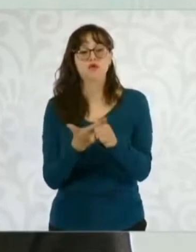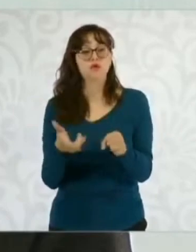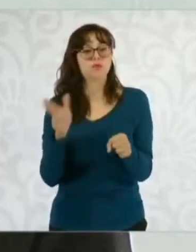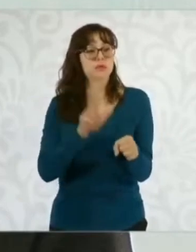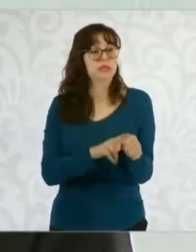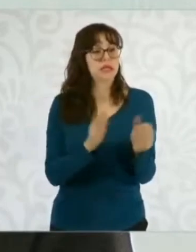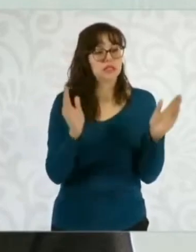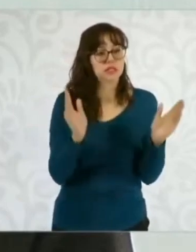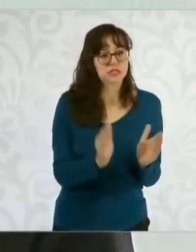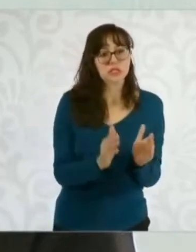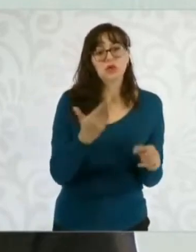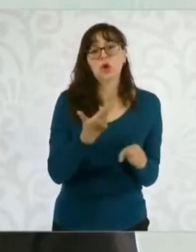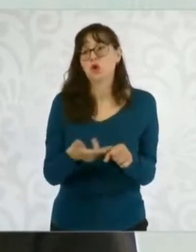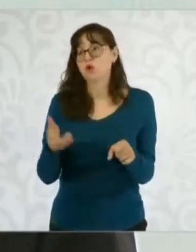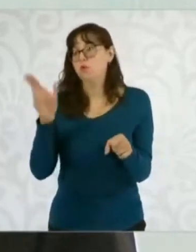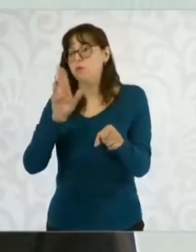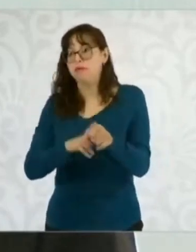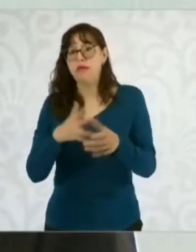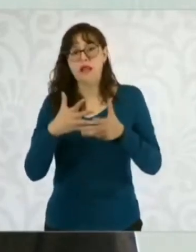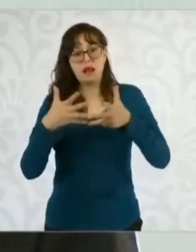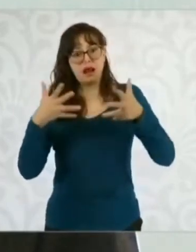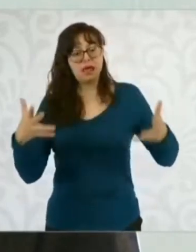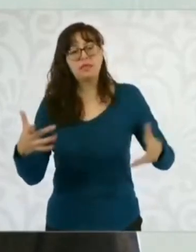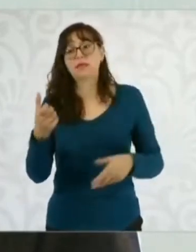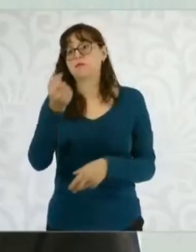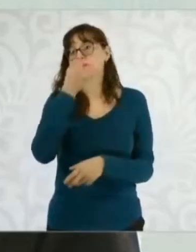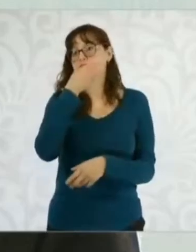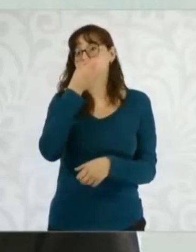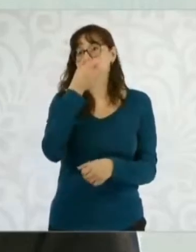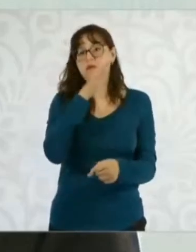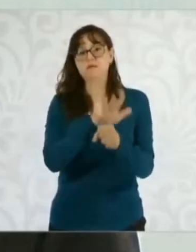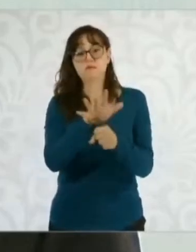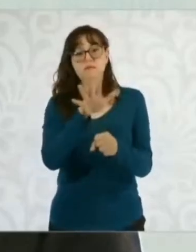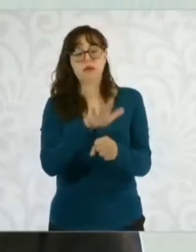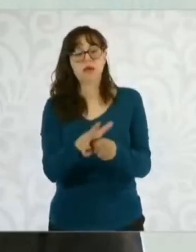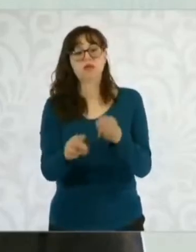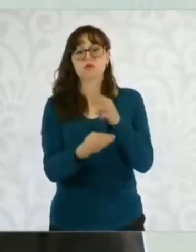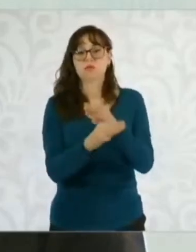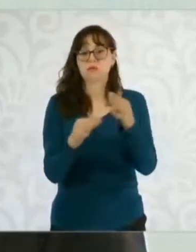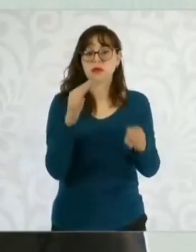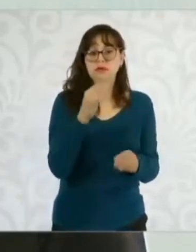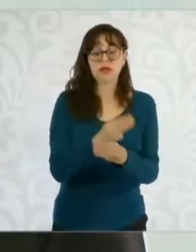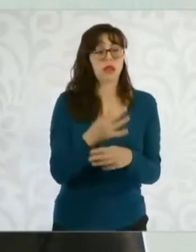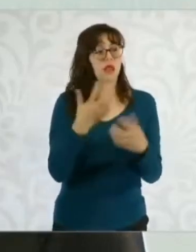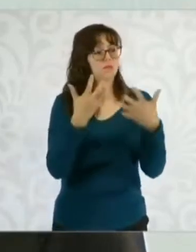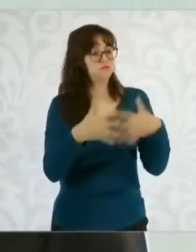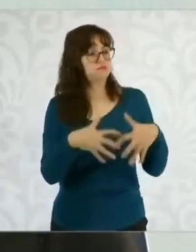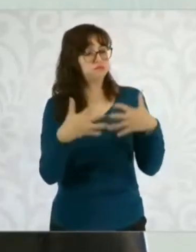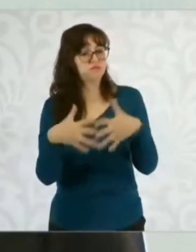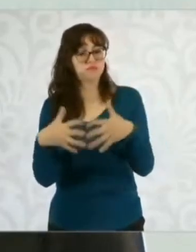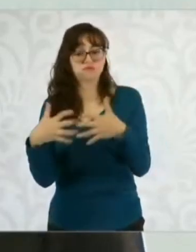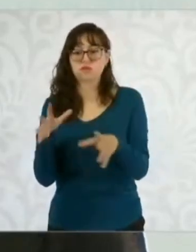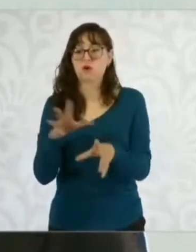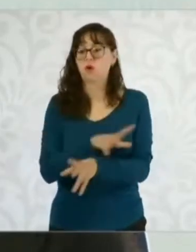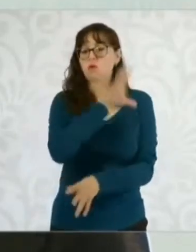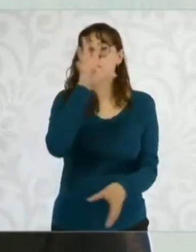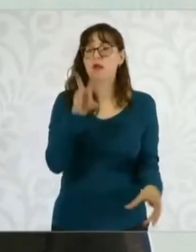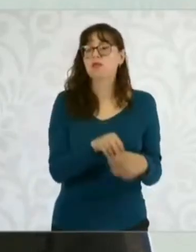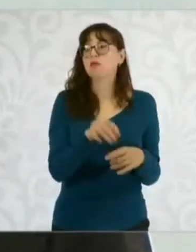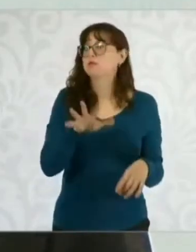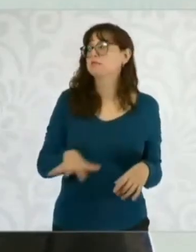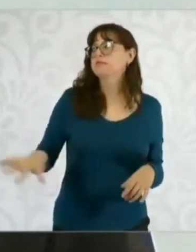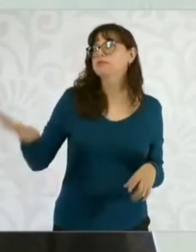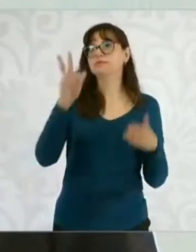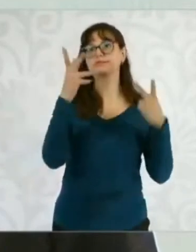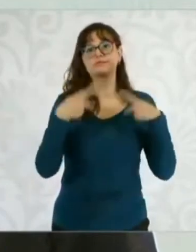y hospitales cuenten con medicamentos, insumos y equipamientos para atender plenamente a la